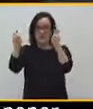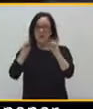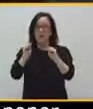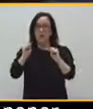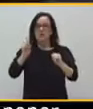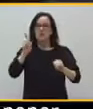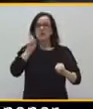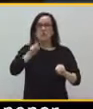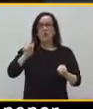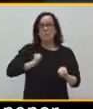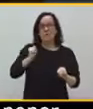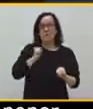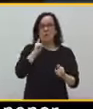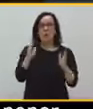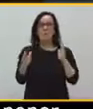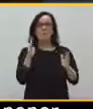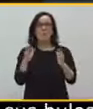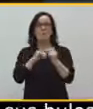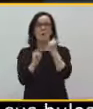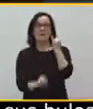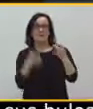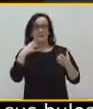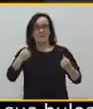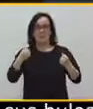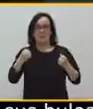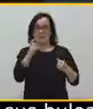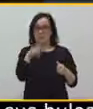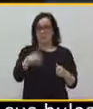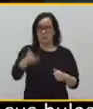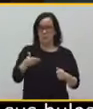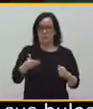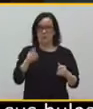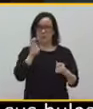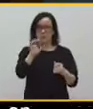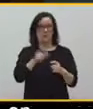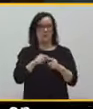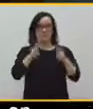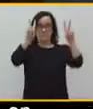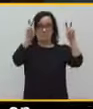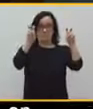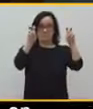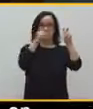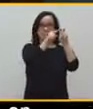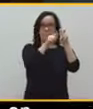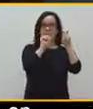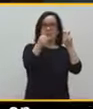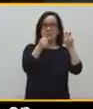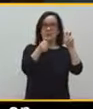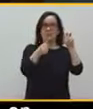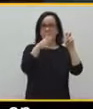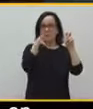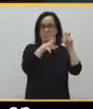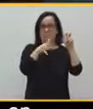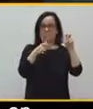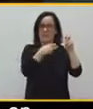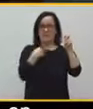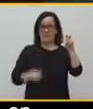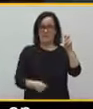momento de crisis sanitaria importante en nuestro país. Abro comillas. Peste china. Este Gobierno quiso